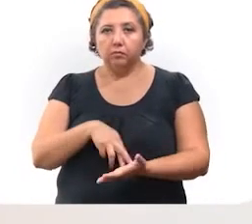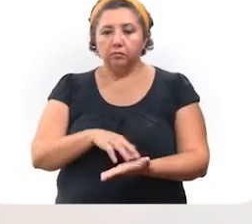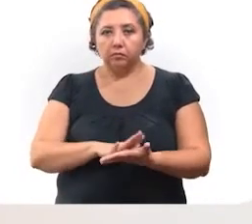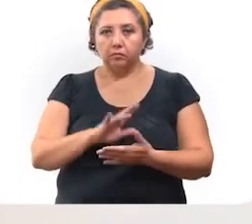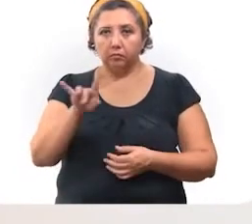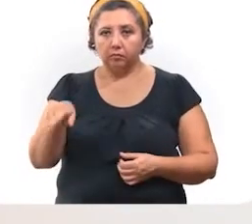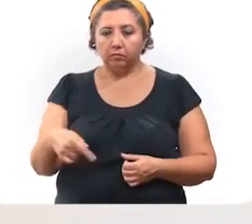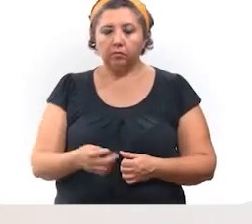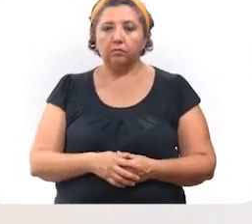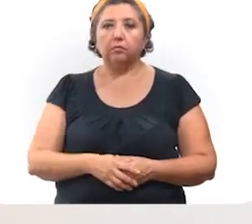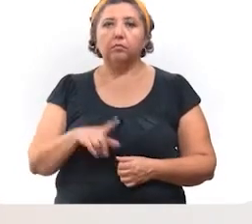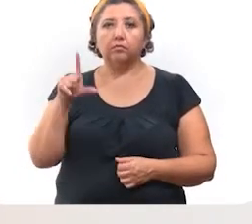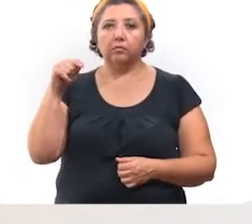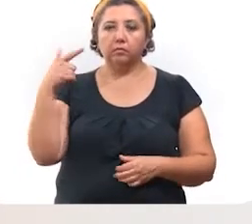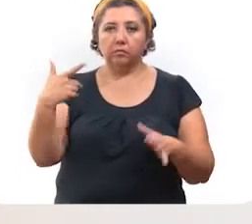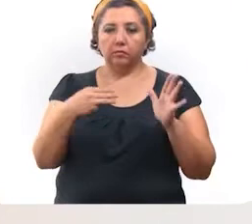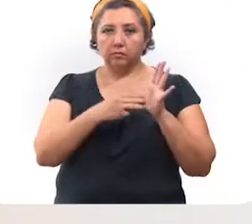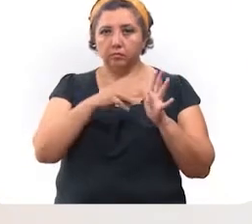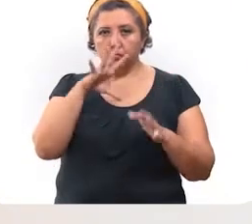de contagios registrados, que son